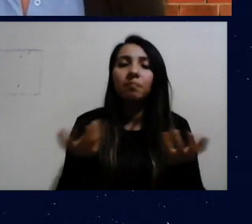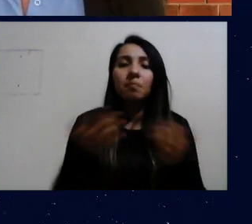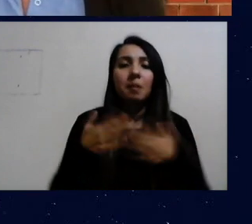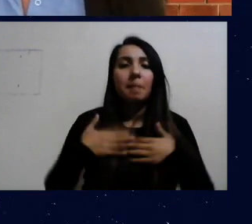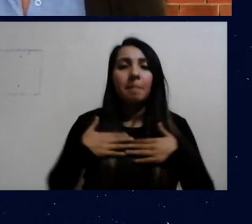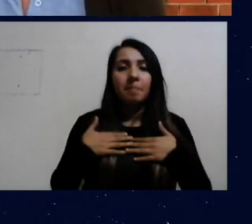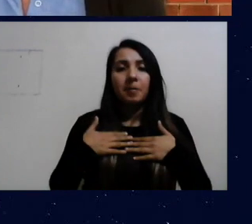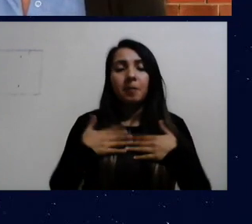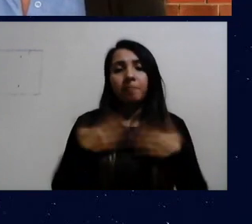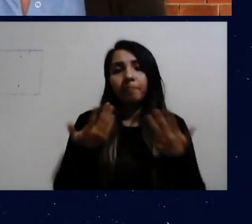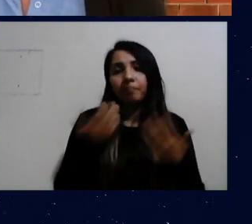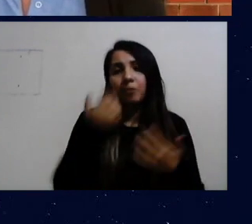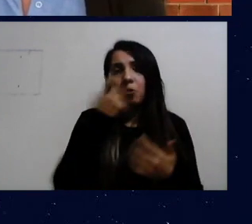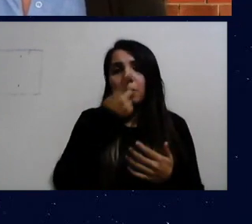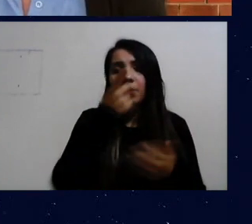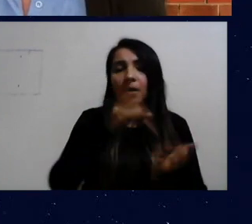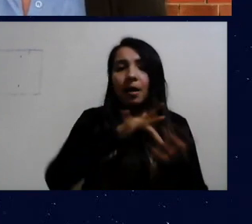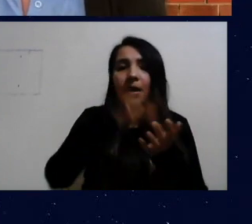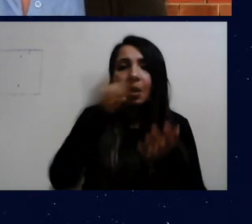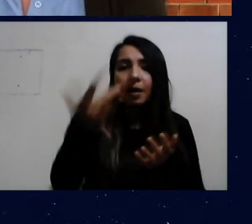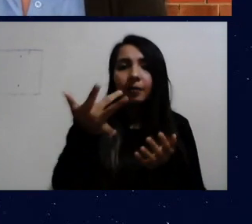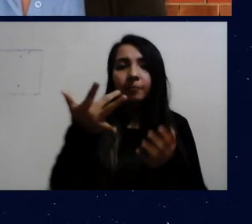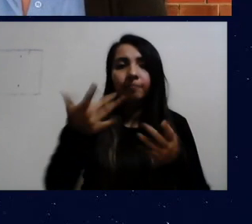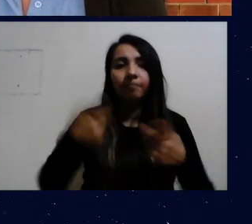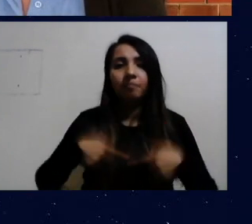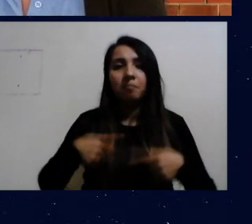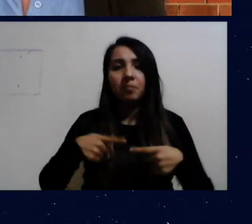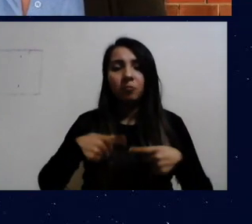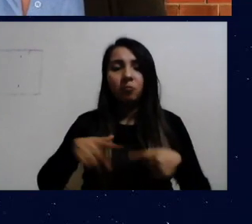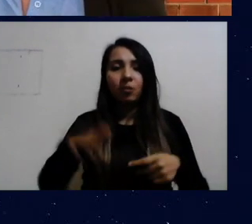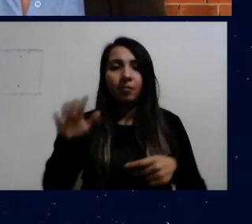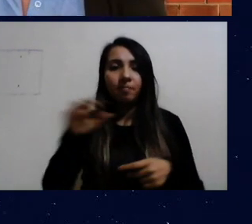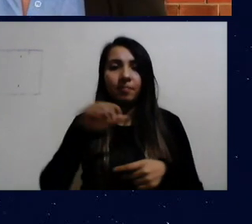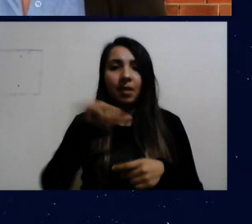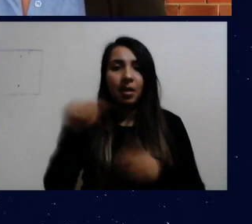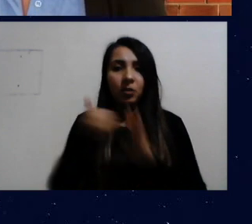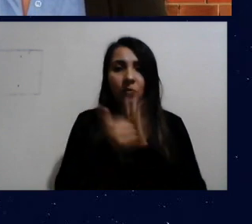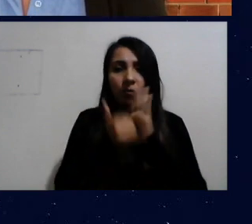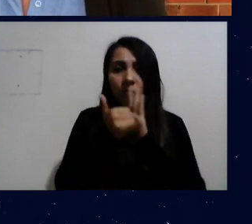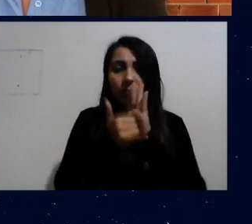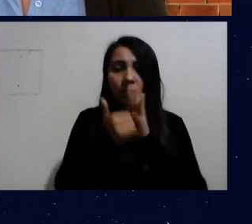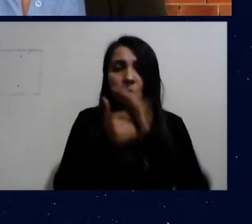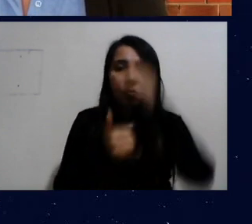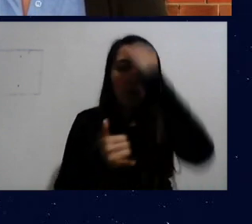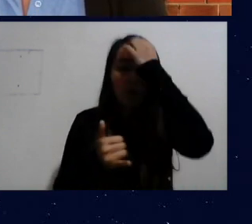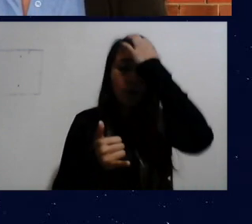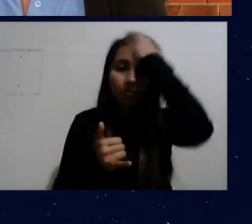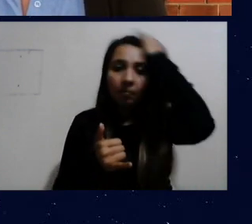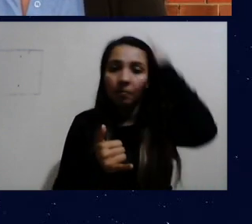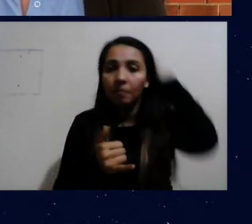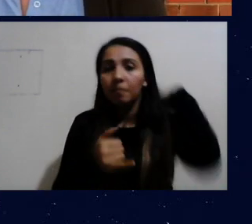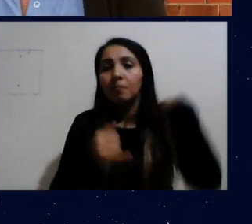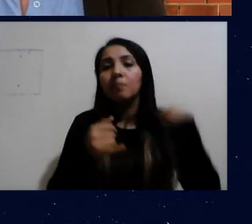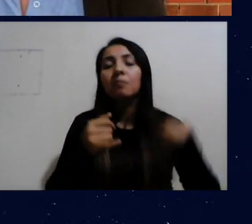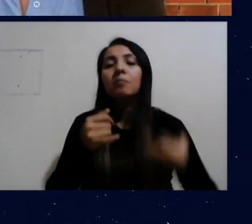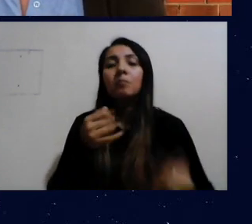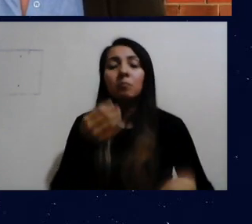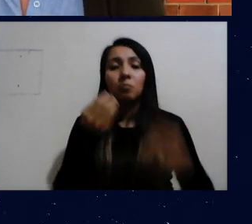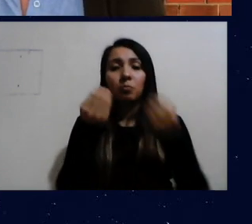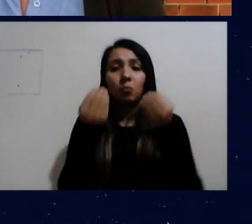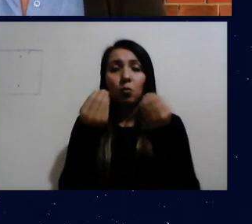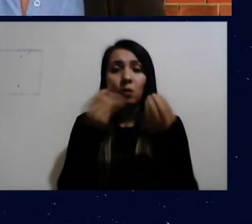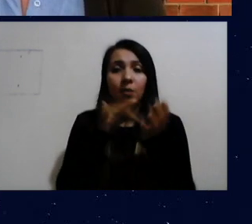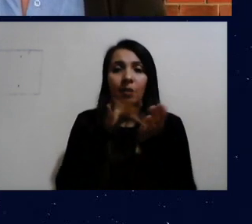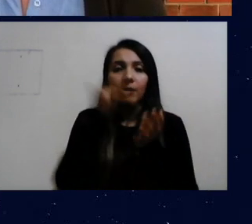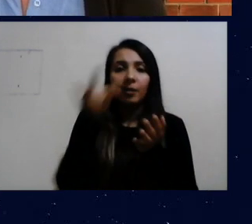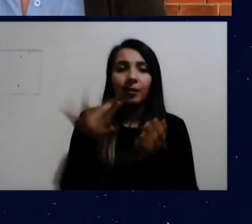YouTube y muchísimas gracias a Ana Inés por haber aceptado. Es muy interesante